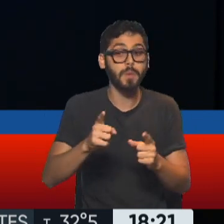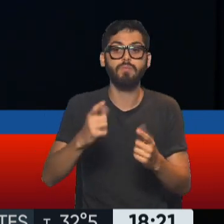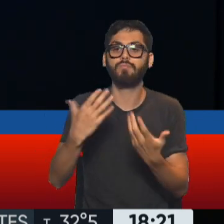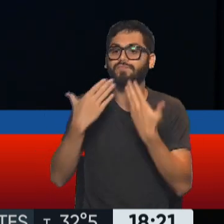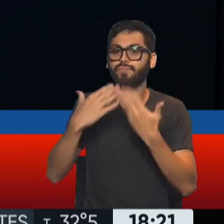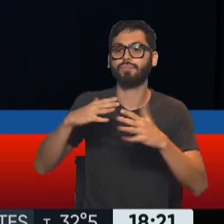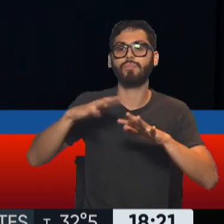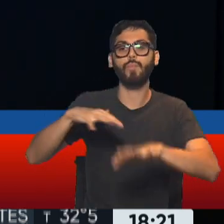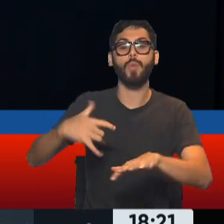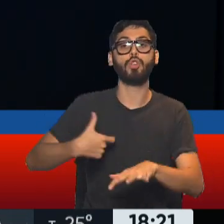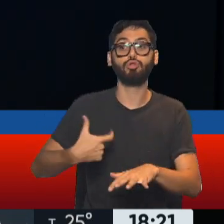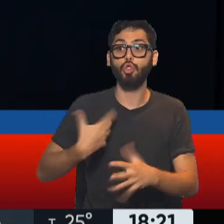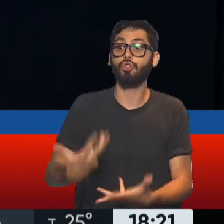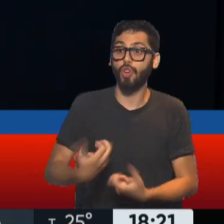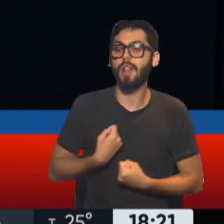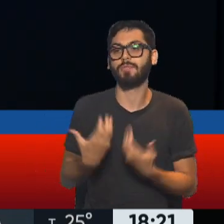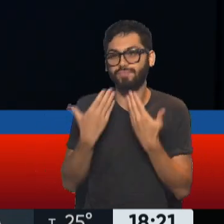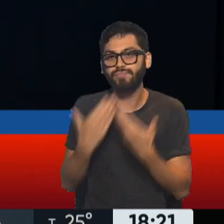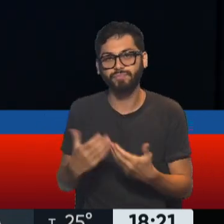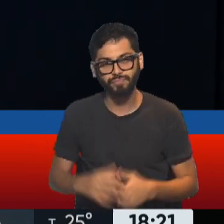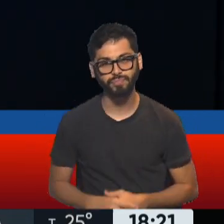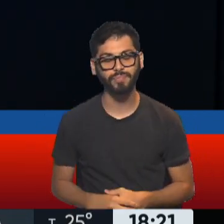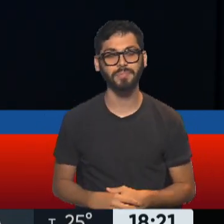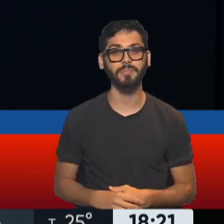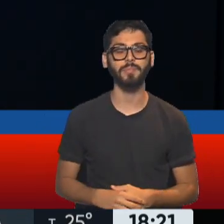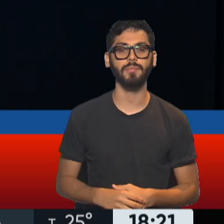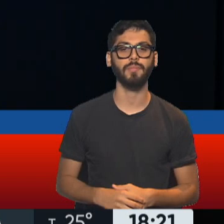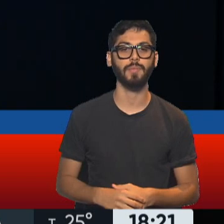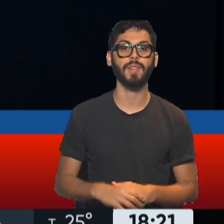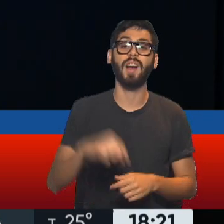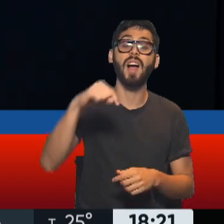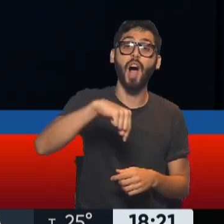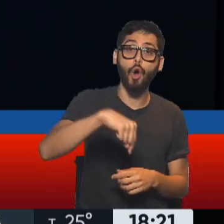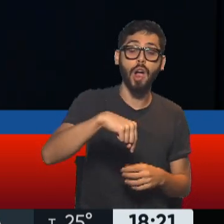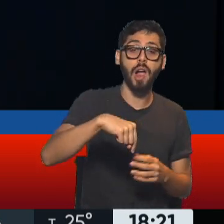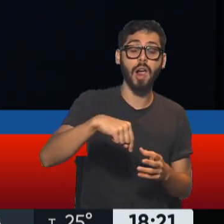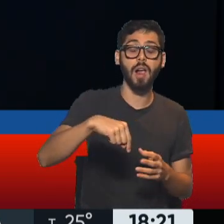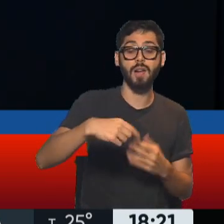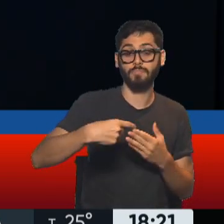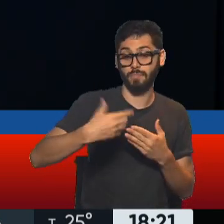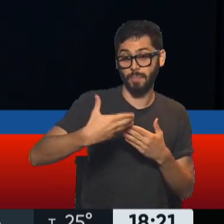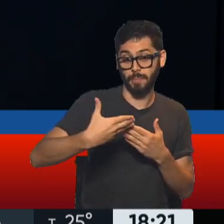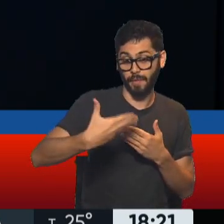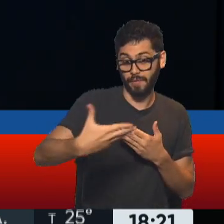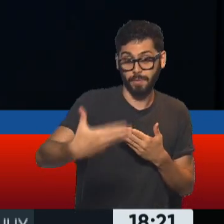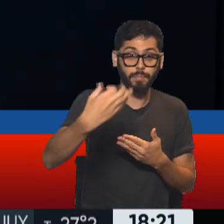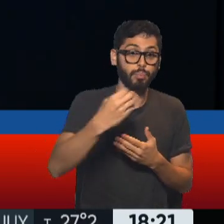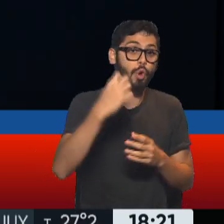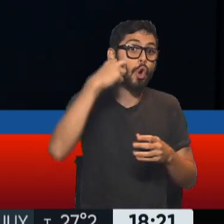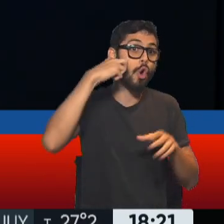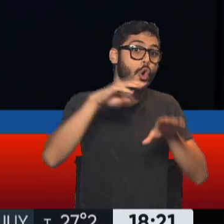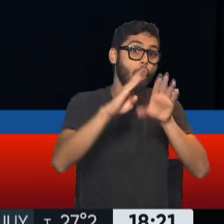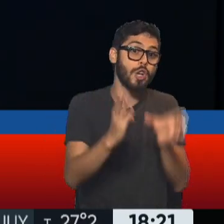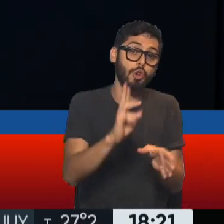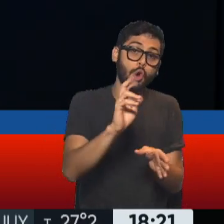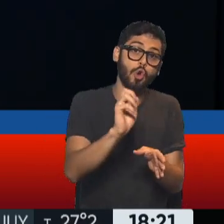su apoyo en todo este proceso. Y en esto que sigue, que además incluirá un rol para el Congreso de la Nación